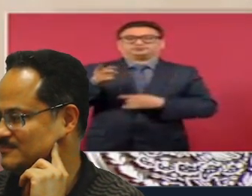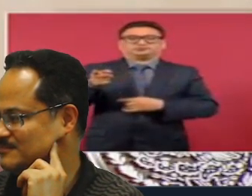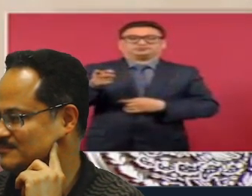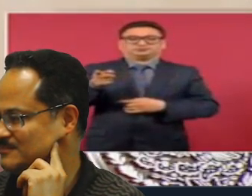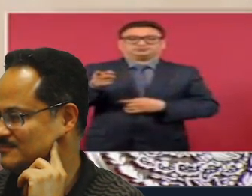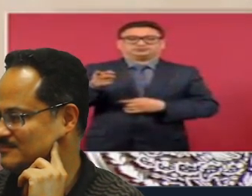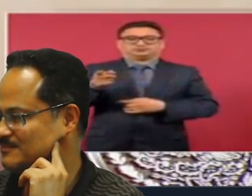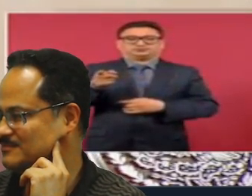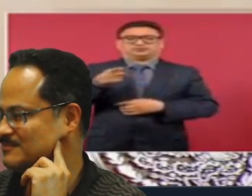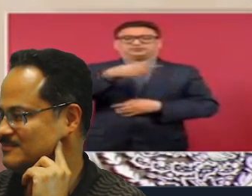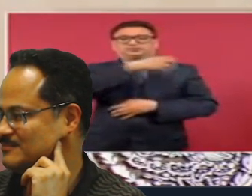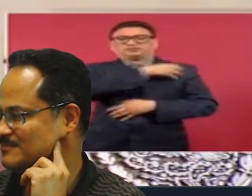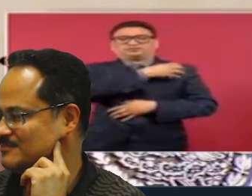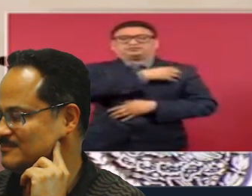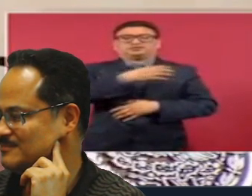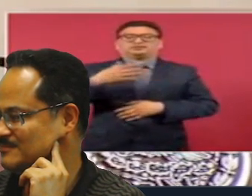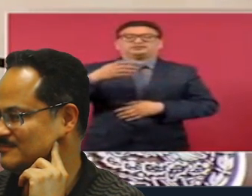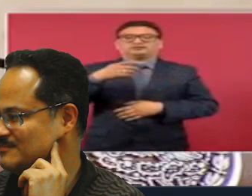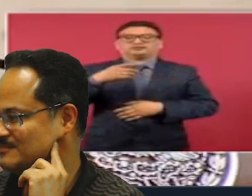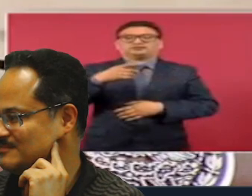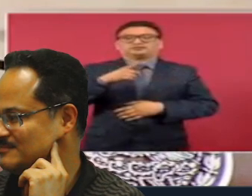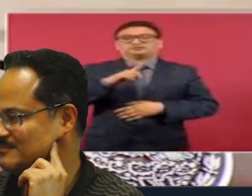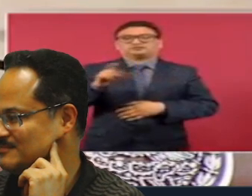El General Cienfuegos